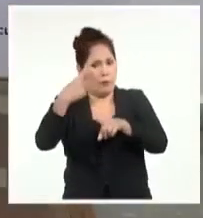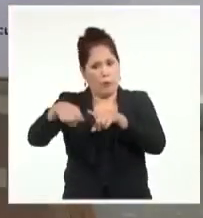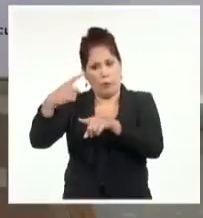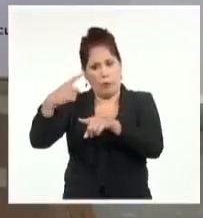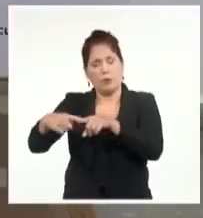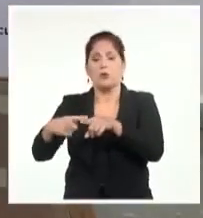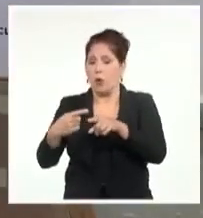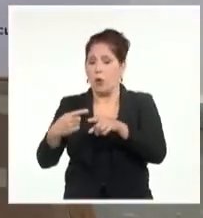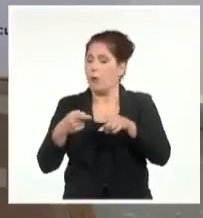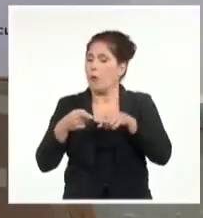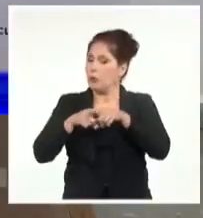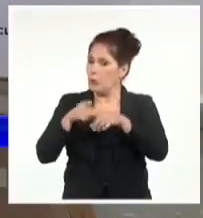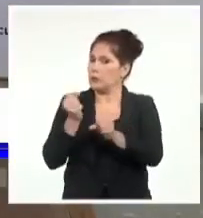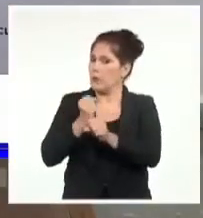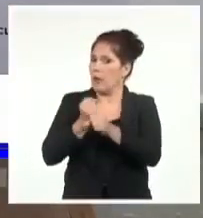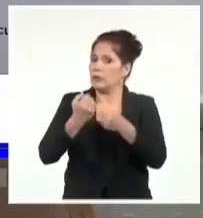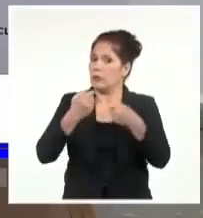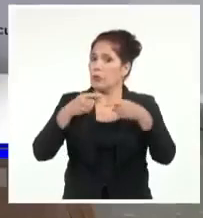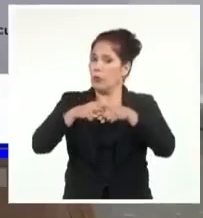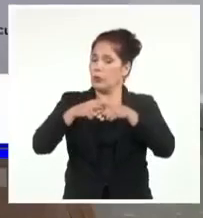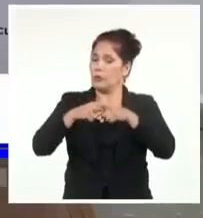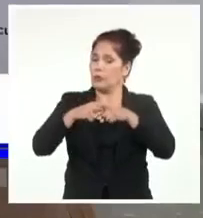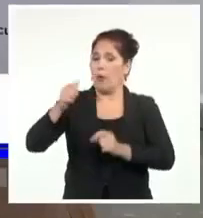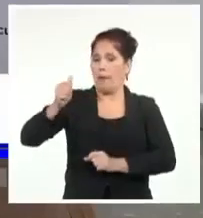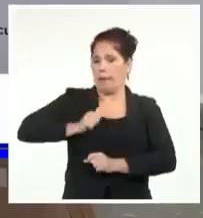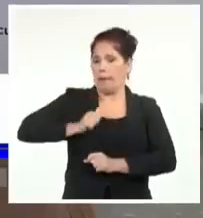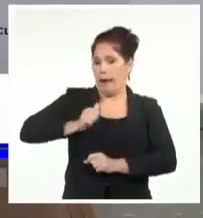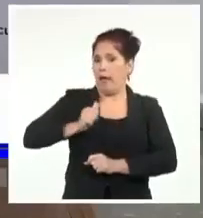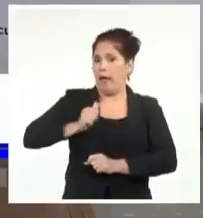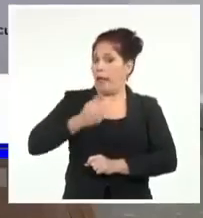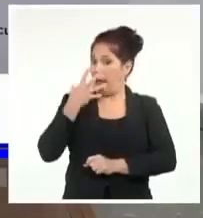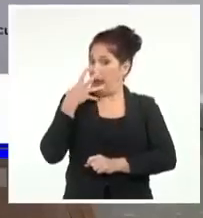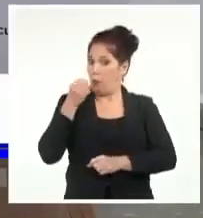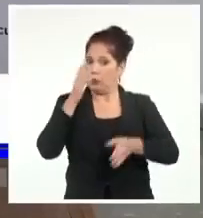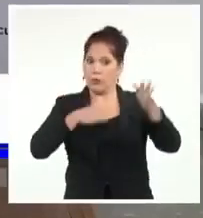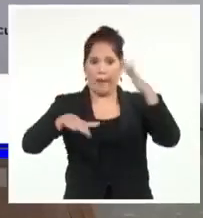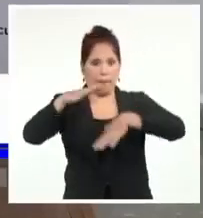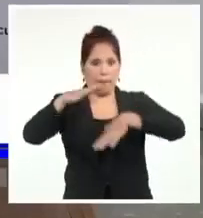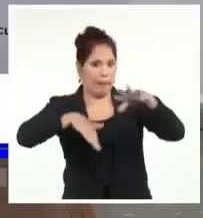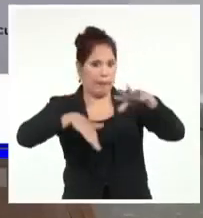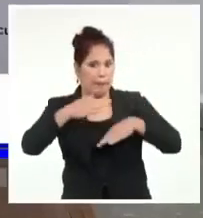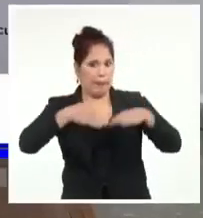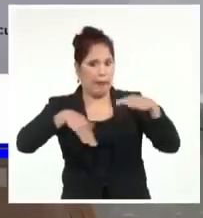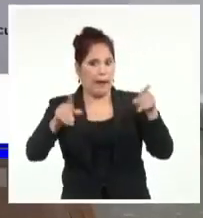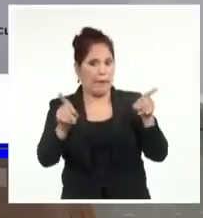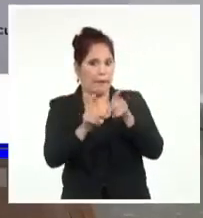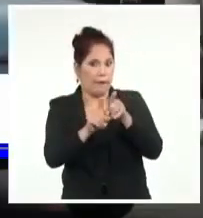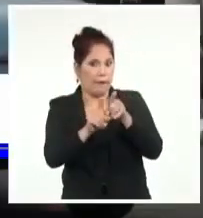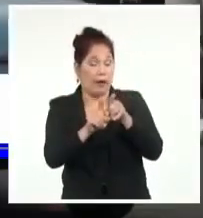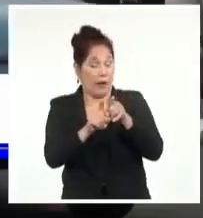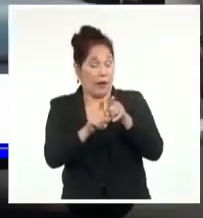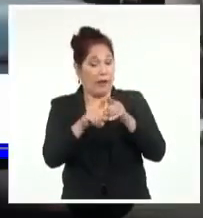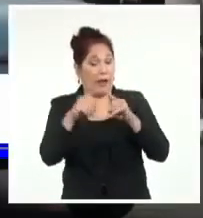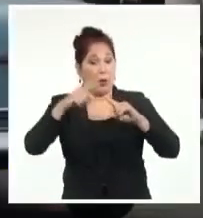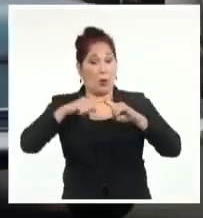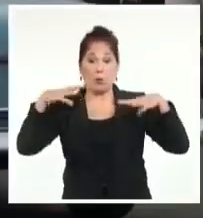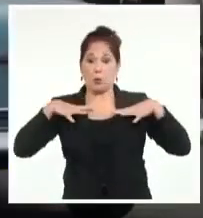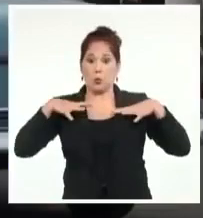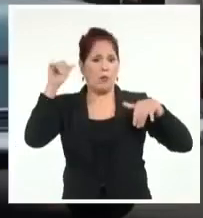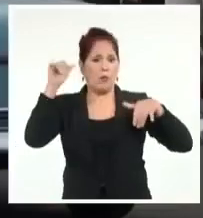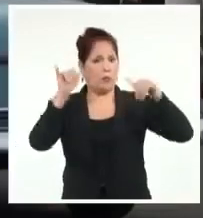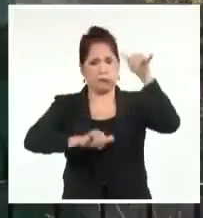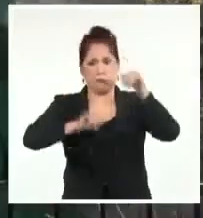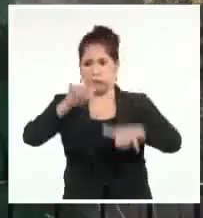mercado canadiense. Tenemos playas de reconocimiento internacional y eso verdaderamente constituye una fortaleza para el destino Cuba. En el caso